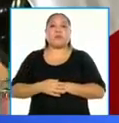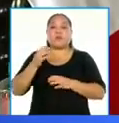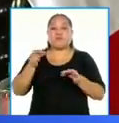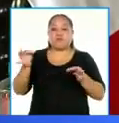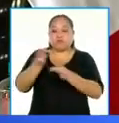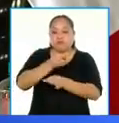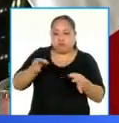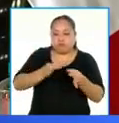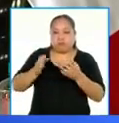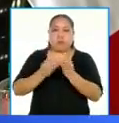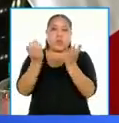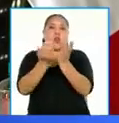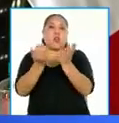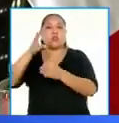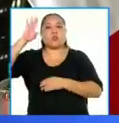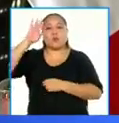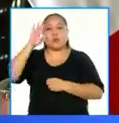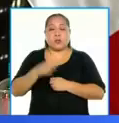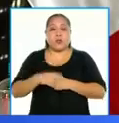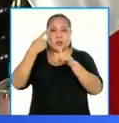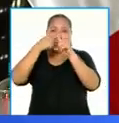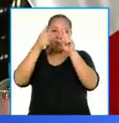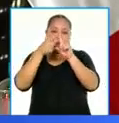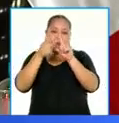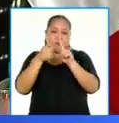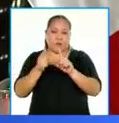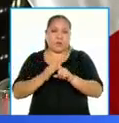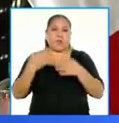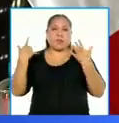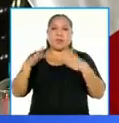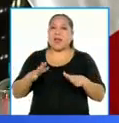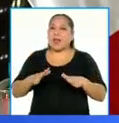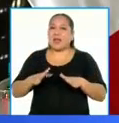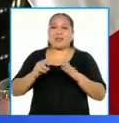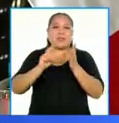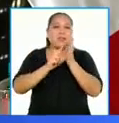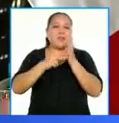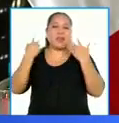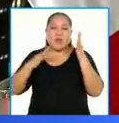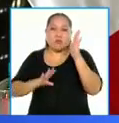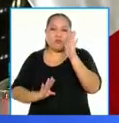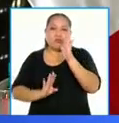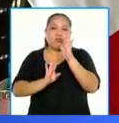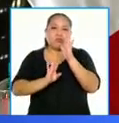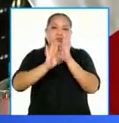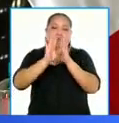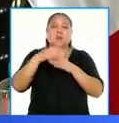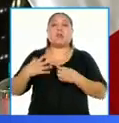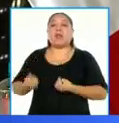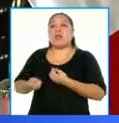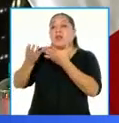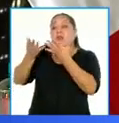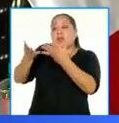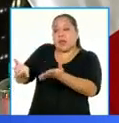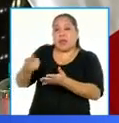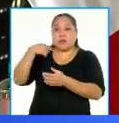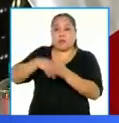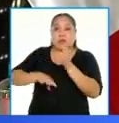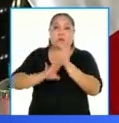replaneamiento de las escuelas de policía, etcétera, etcétera, etcétera. Es decir, ya estamos avanzando y esperamos dejar un avance en lo que